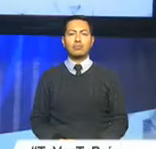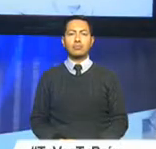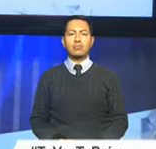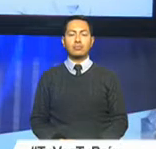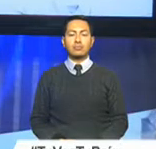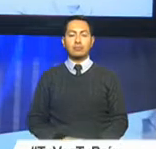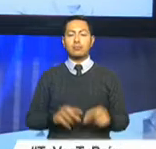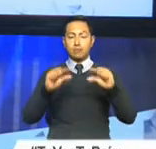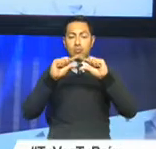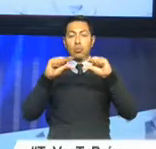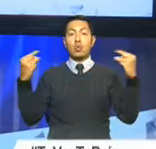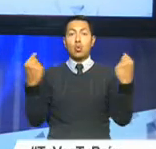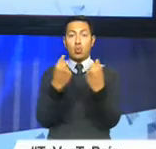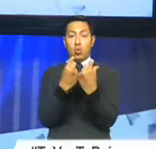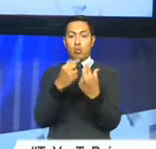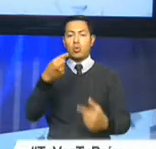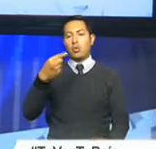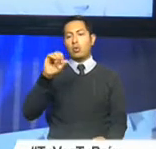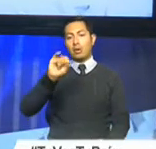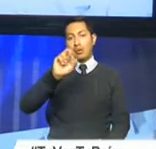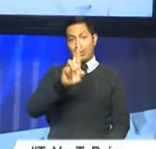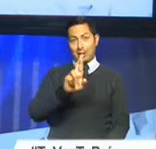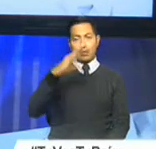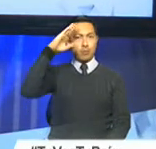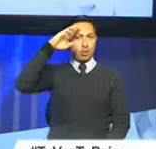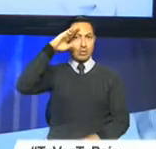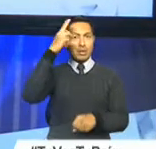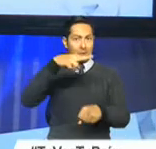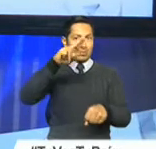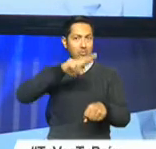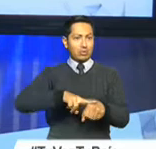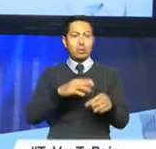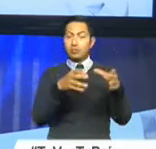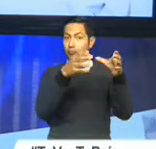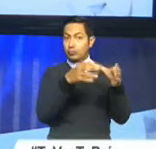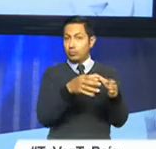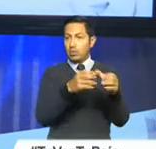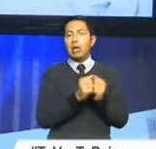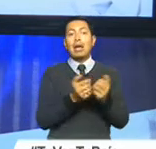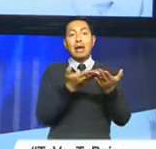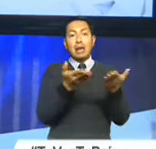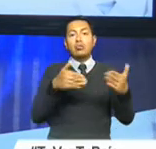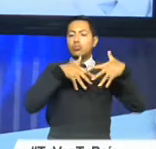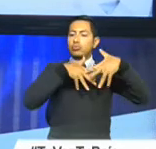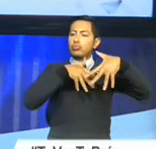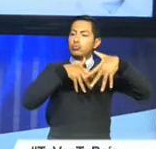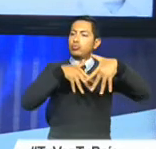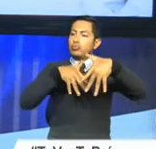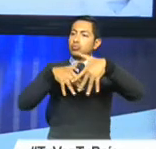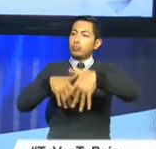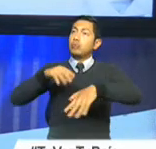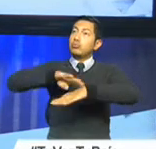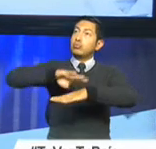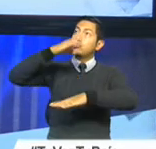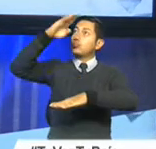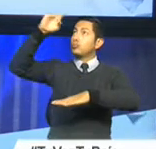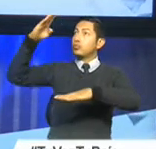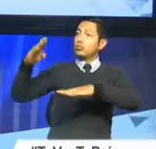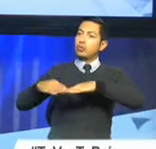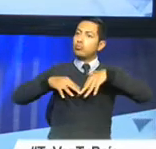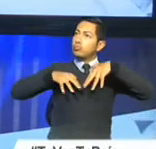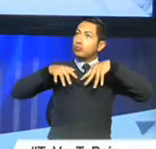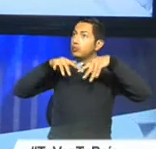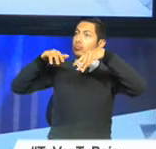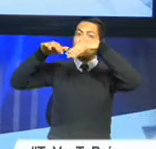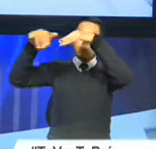El Grupo de Intervención y Rescate GIR de la Policía Nacional realizará varias caminatas a diferentes elevaciones durante el mes de agosto,